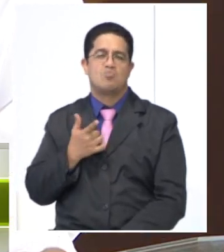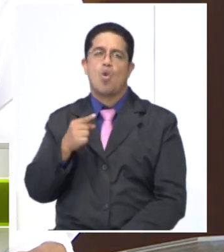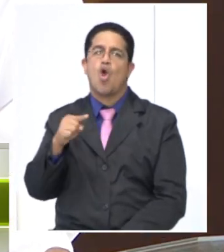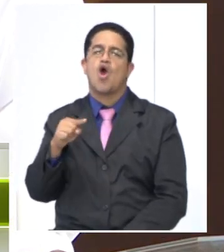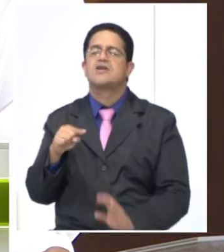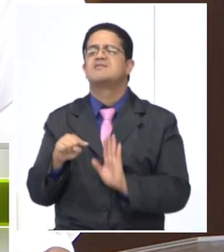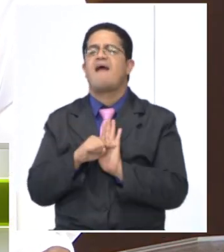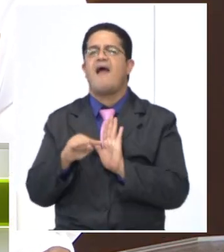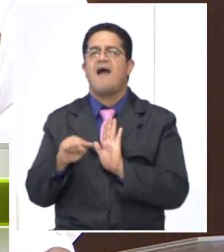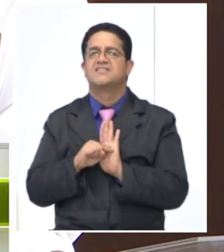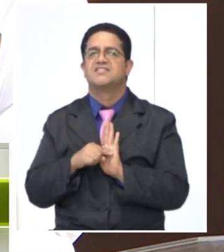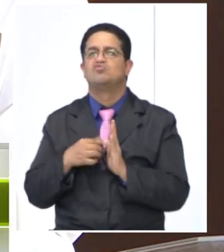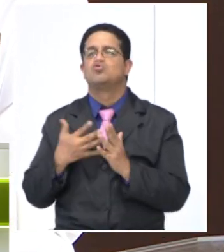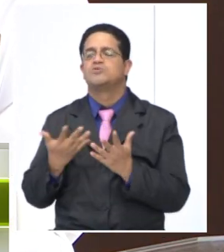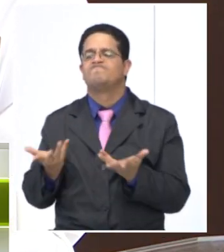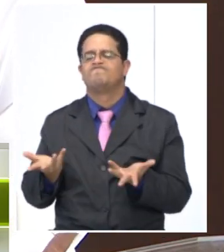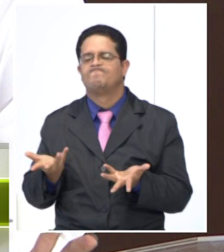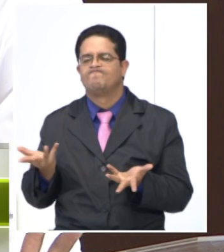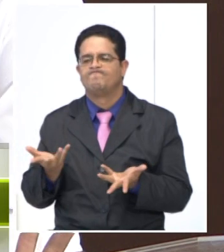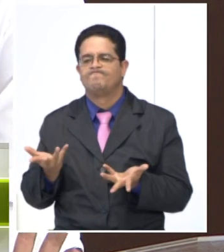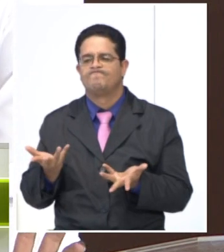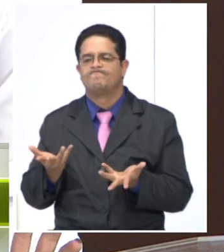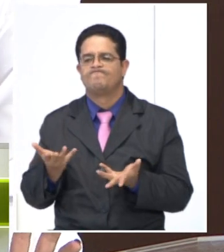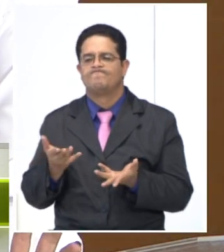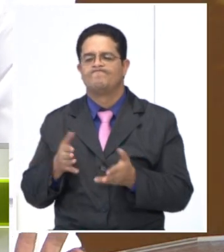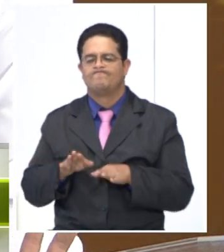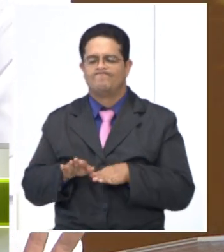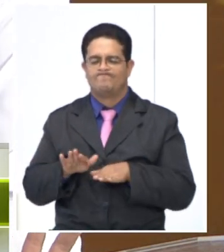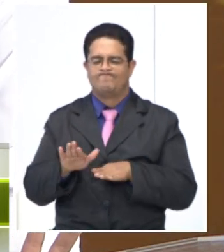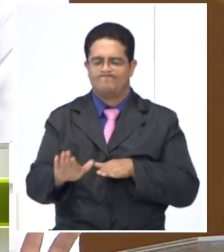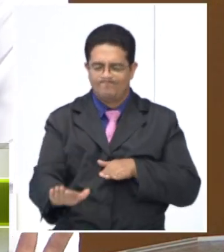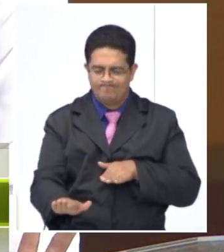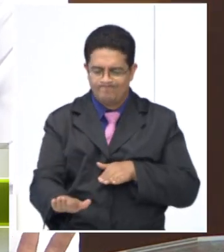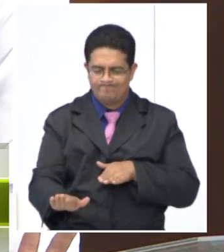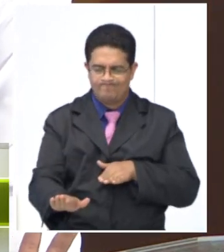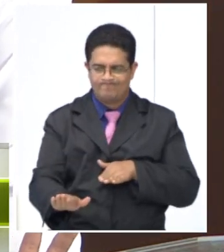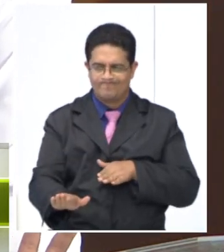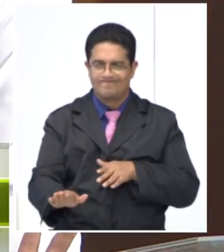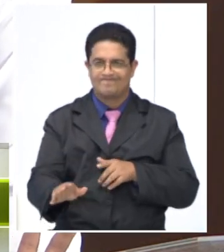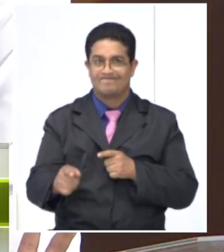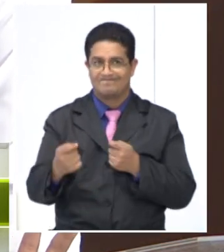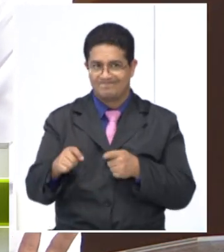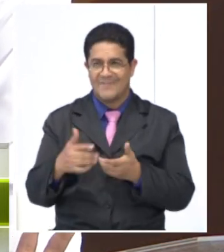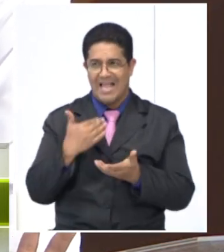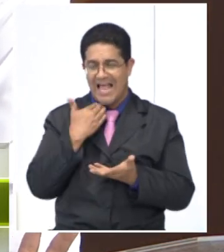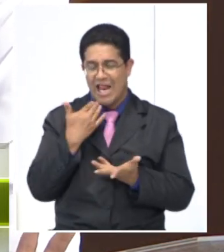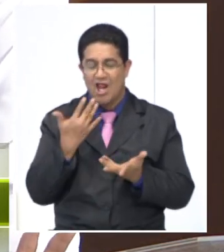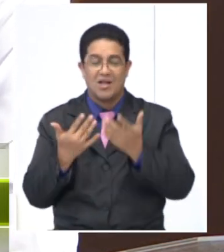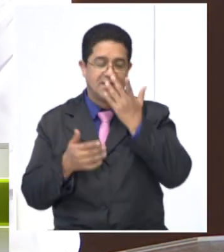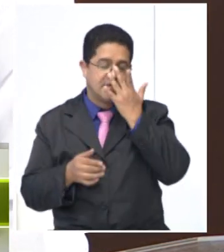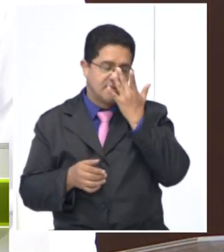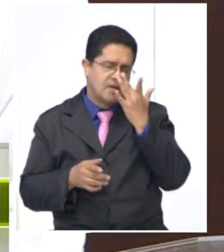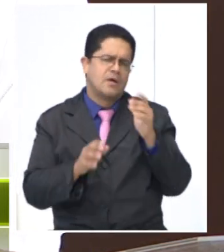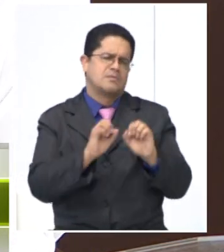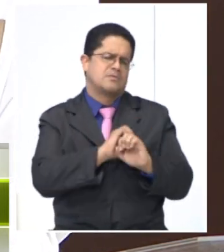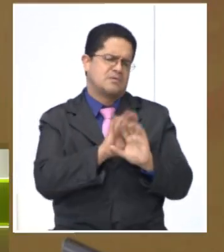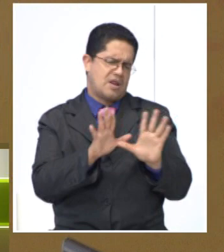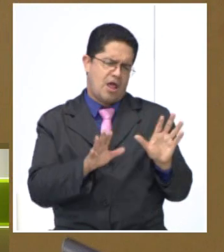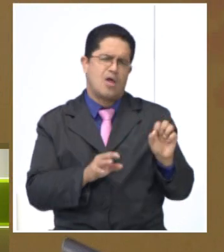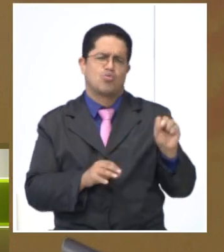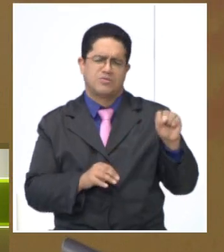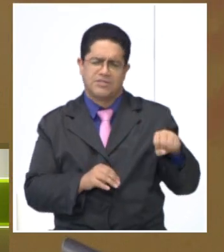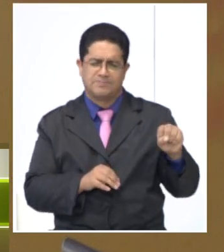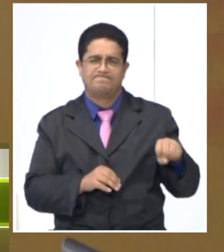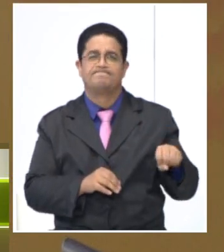bien, podamos tener como que un pie adelante, por lo menos, en todo lo que nos pueda estar pasando? Claro que sí, Daniela.